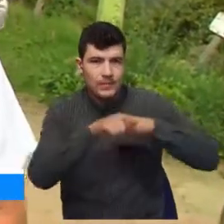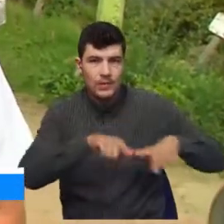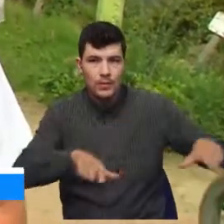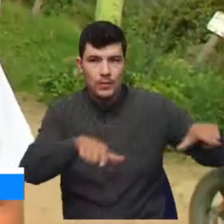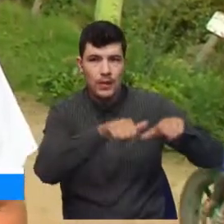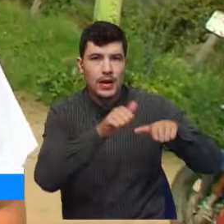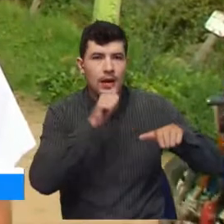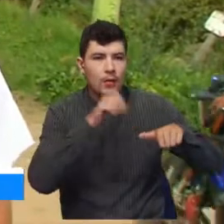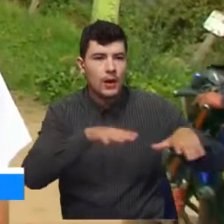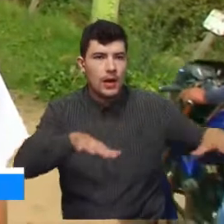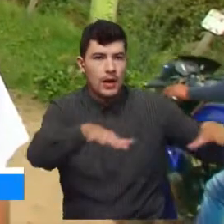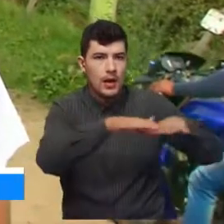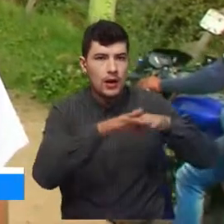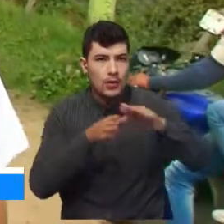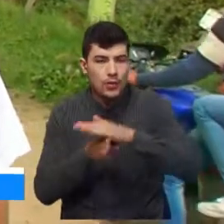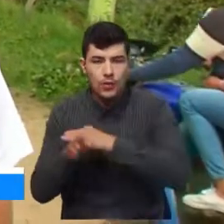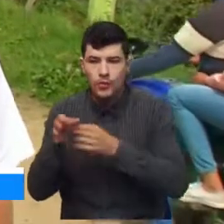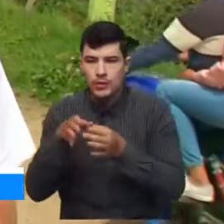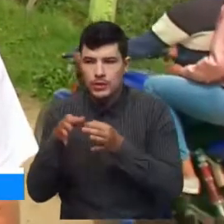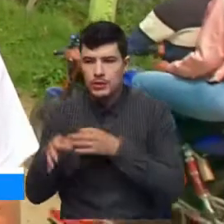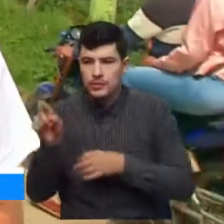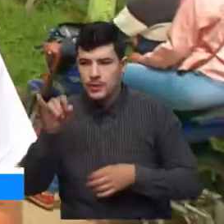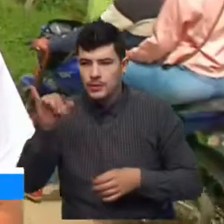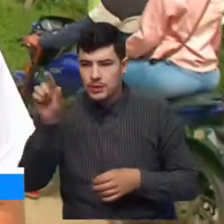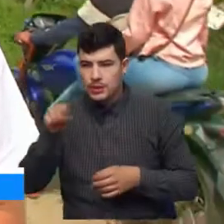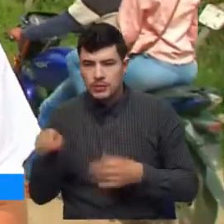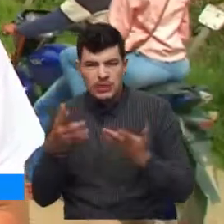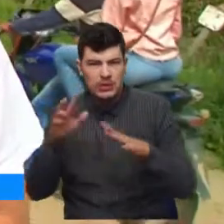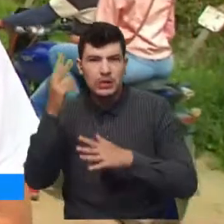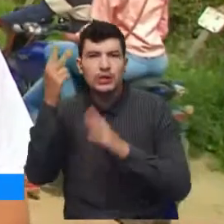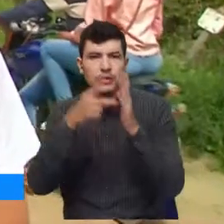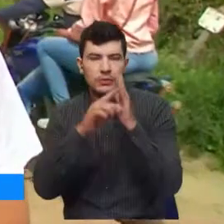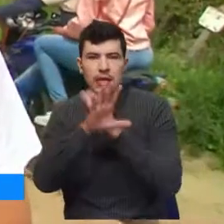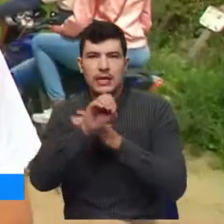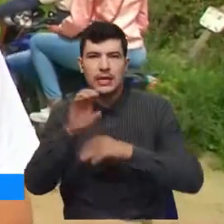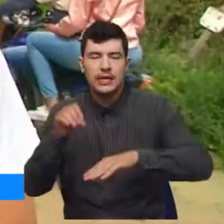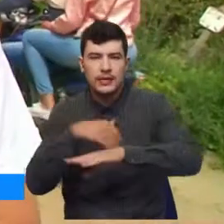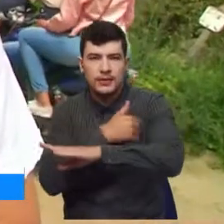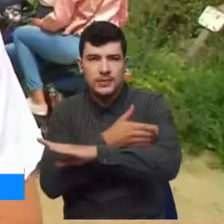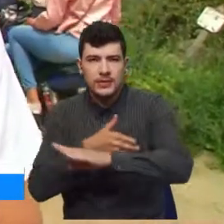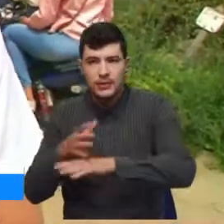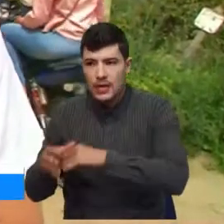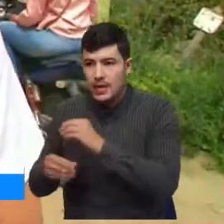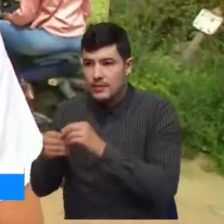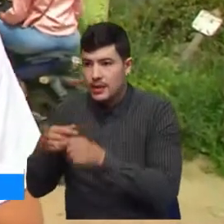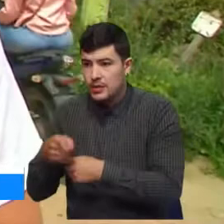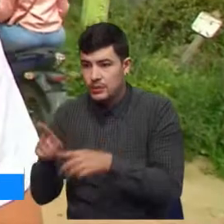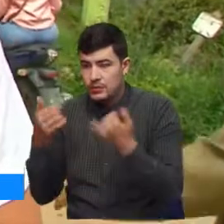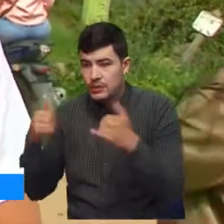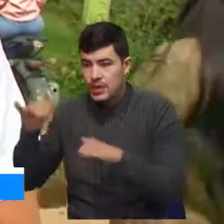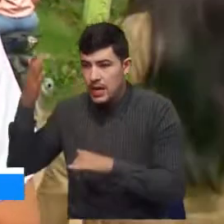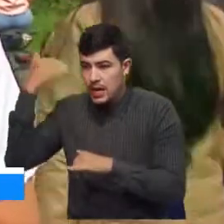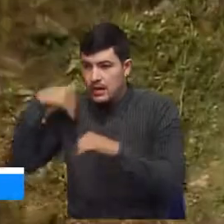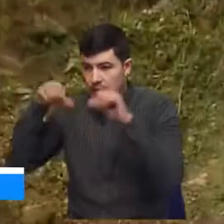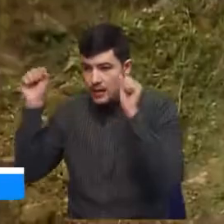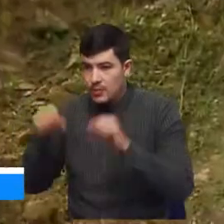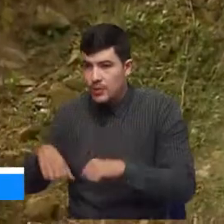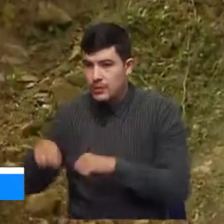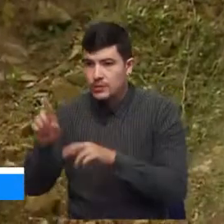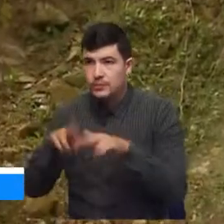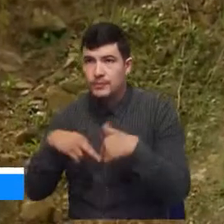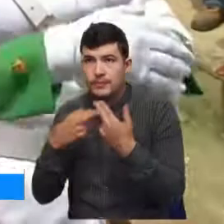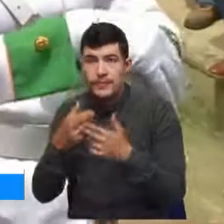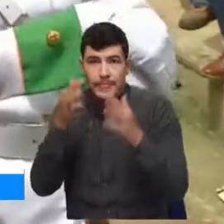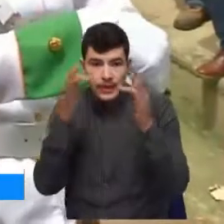laguna al municipio de silos una inversión de 2.500 millones de pesos que fueron aprobados por la asamblea el departamento en